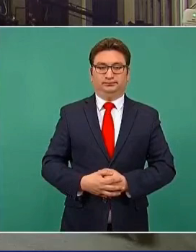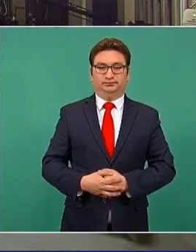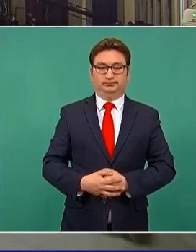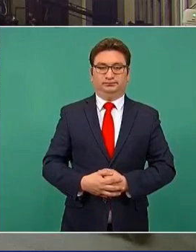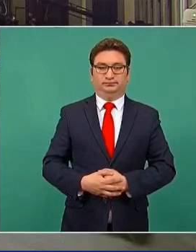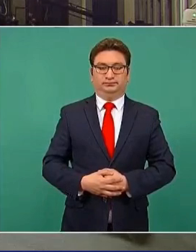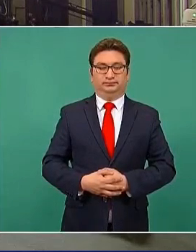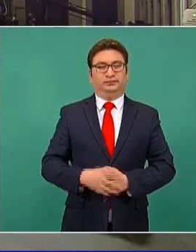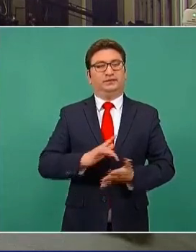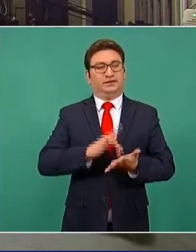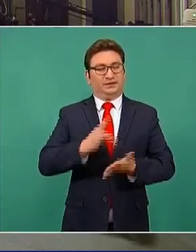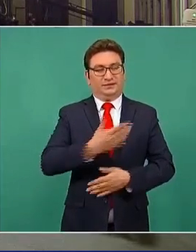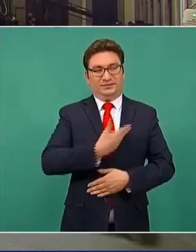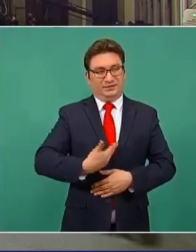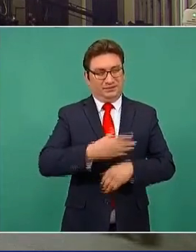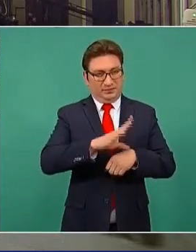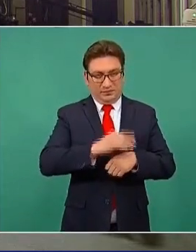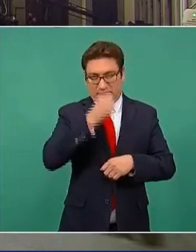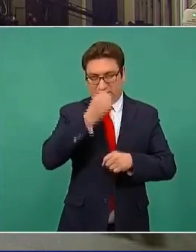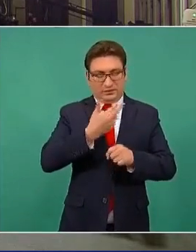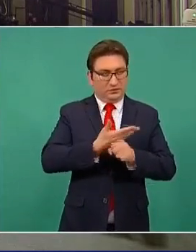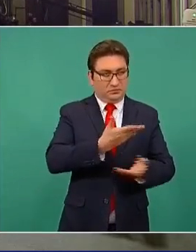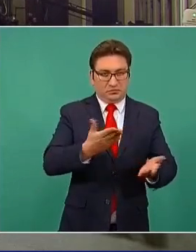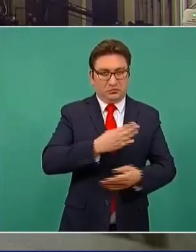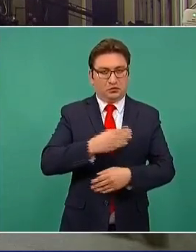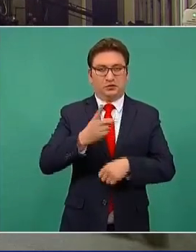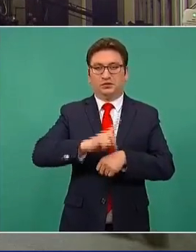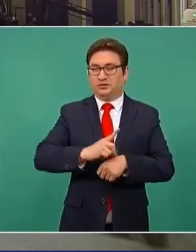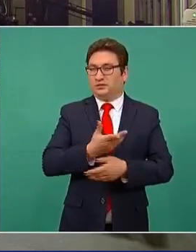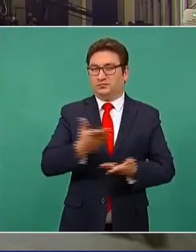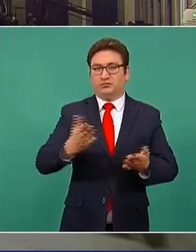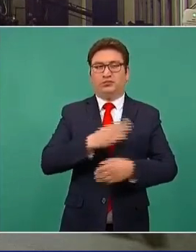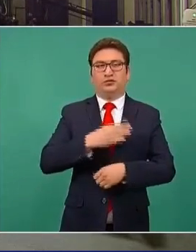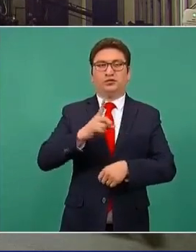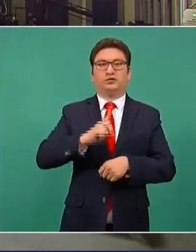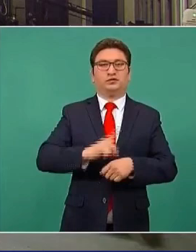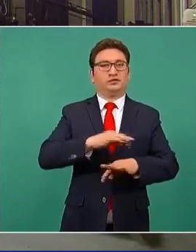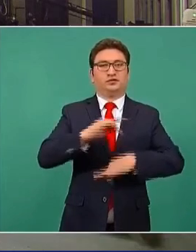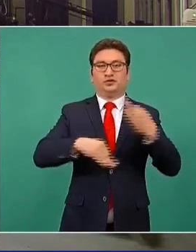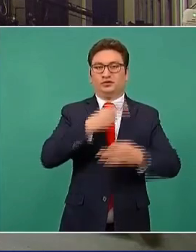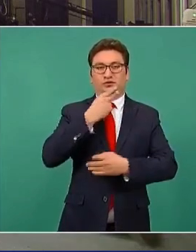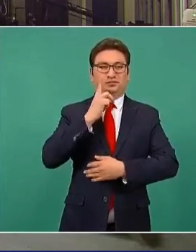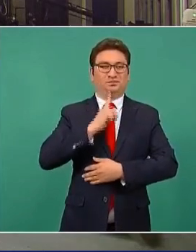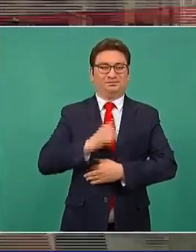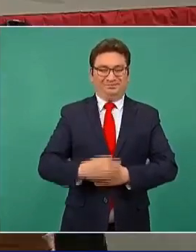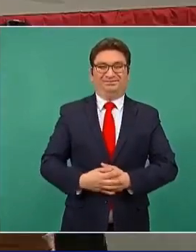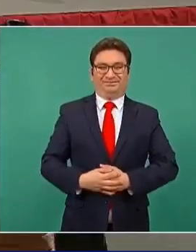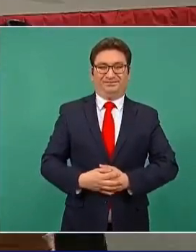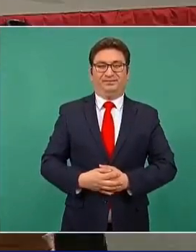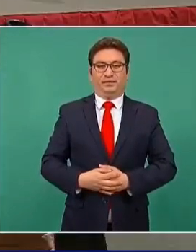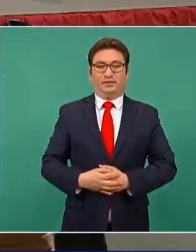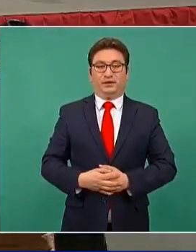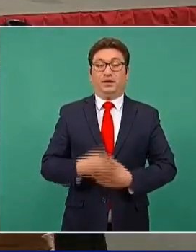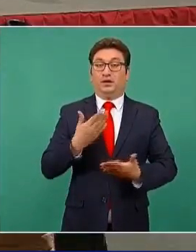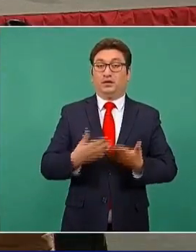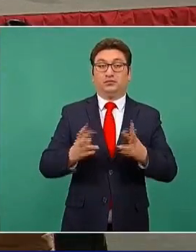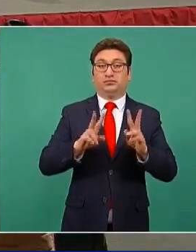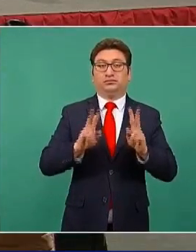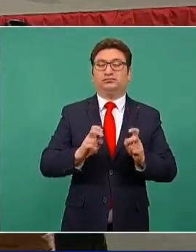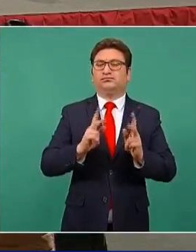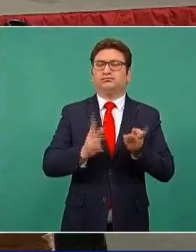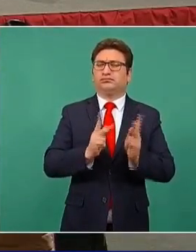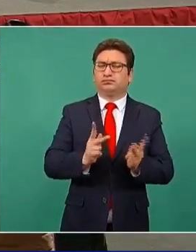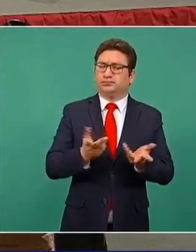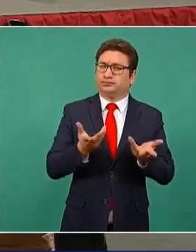Gracias. Con su permiso, presidente, secretarios, muy buenos días. Muy buenos días tengan todas y todos ustedes. Vamos a comentar